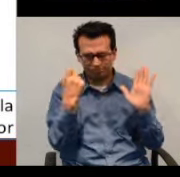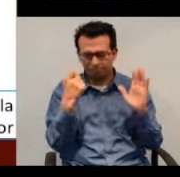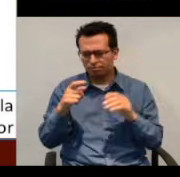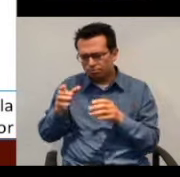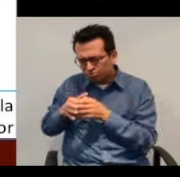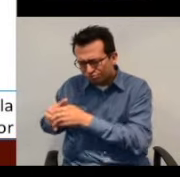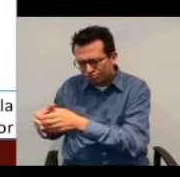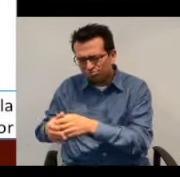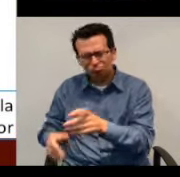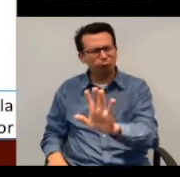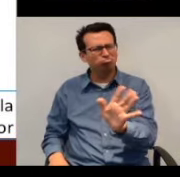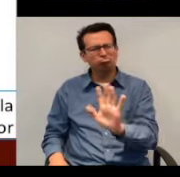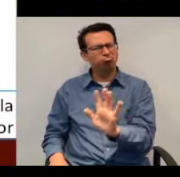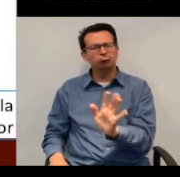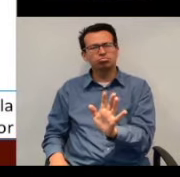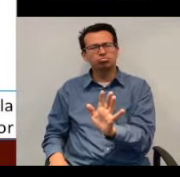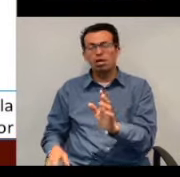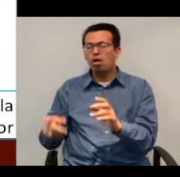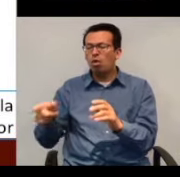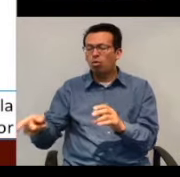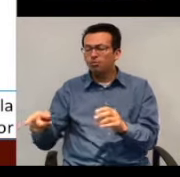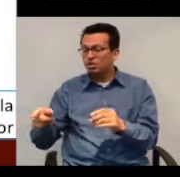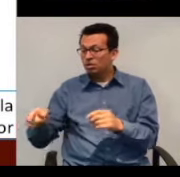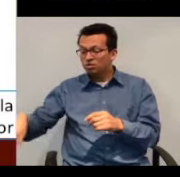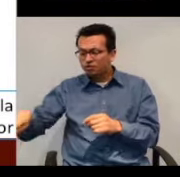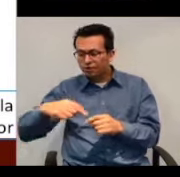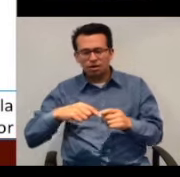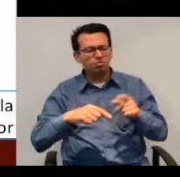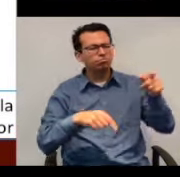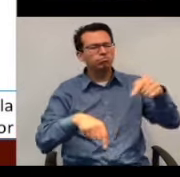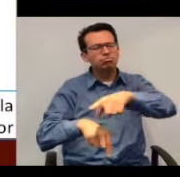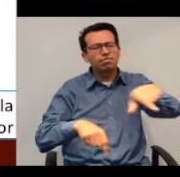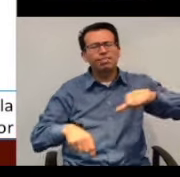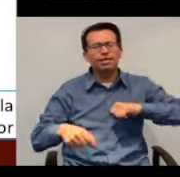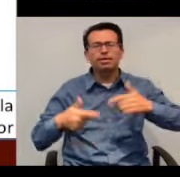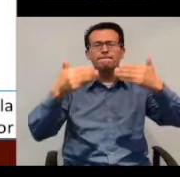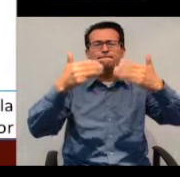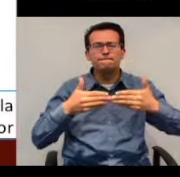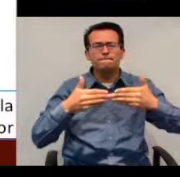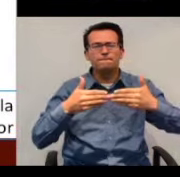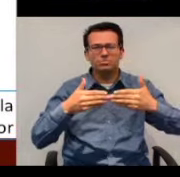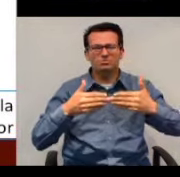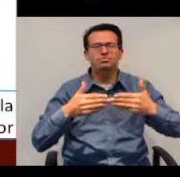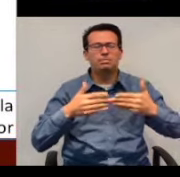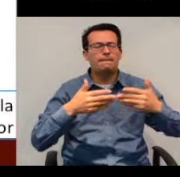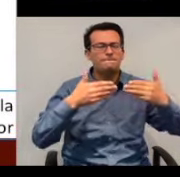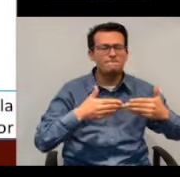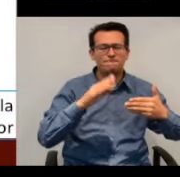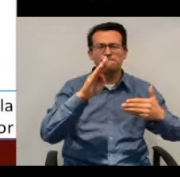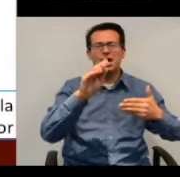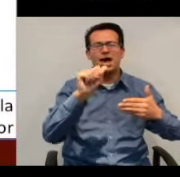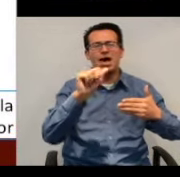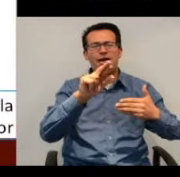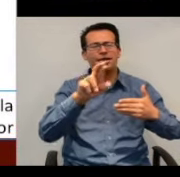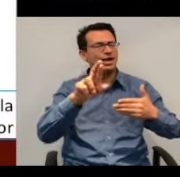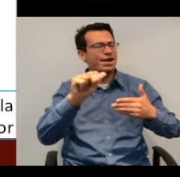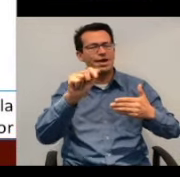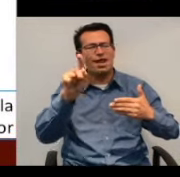para el aprendizaje y la participación propias del sistema. Cuando hablamos de necesidades, la palabra todavía hace alusión a